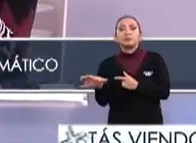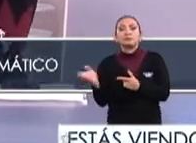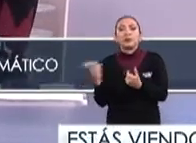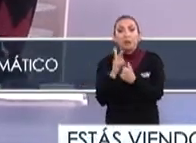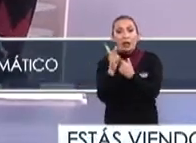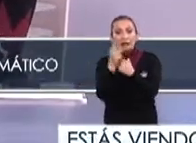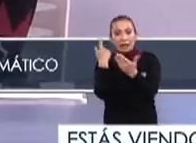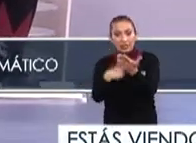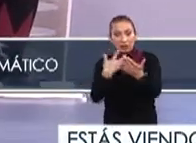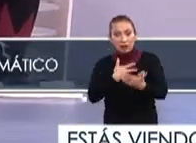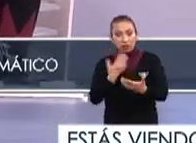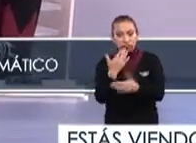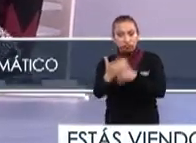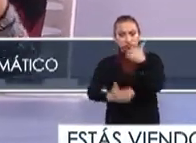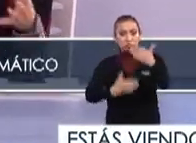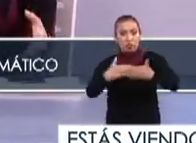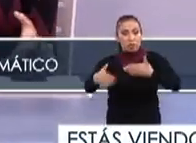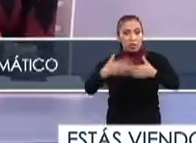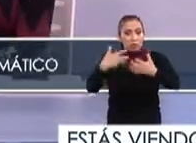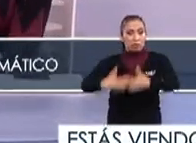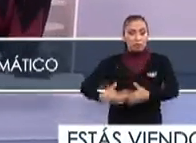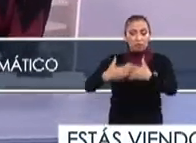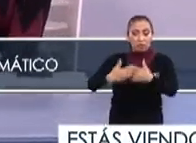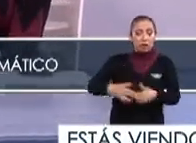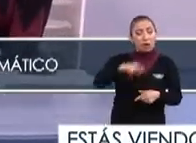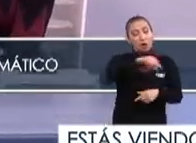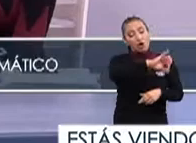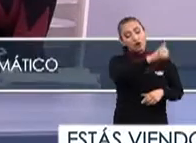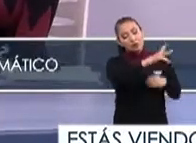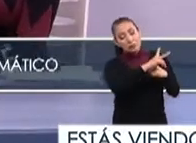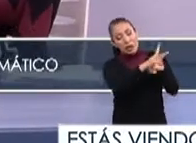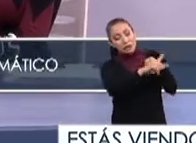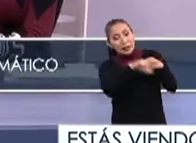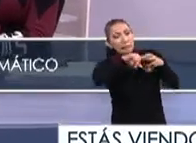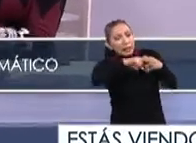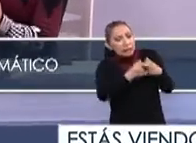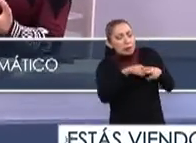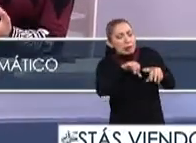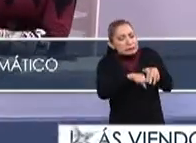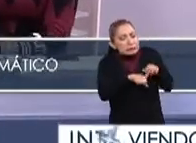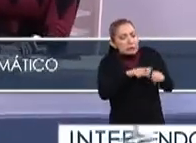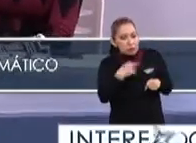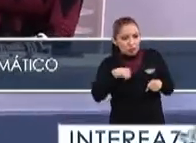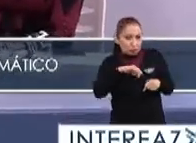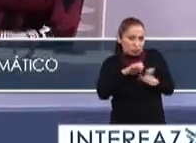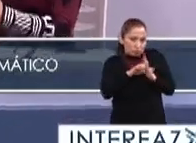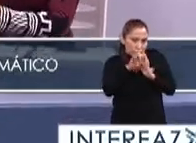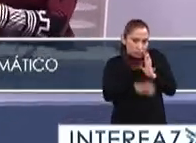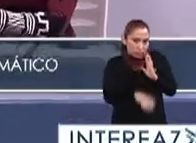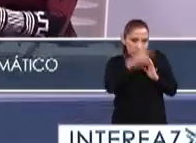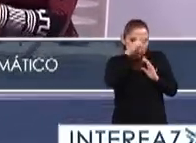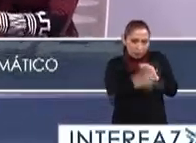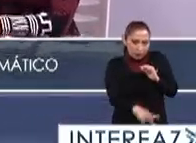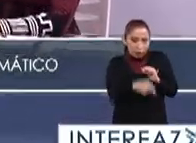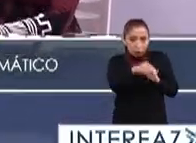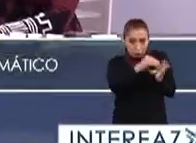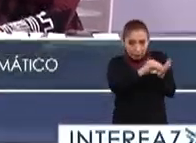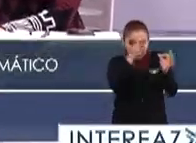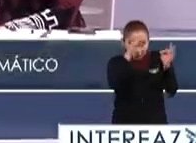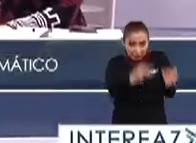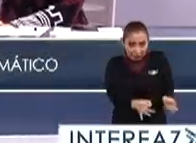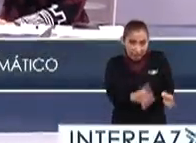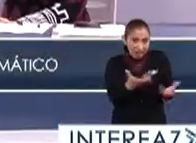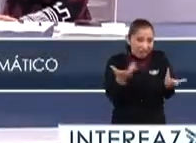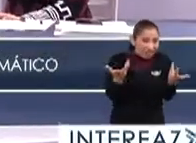de industrias muy avanzadas como los países en desarrollo como el nuestro, ¿están todavía correctos?